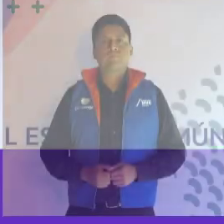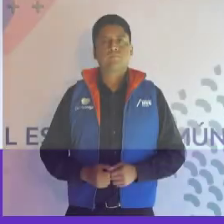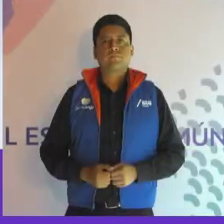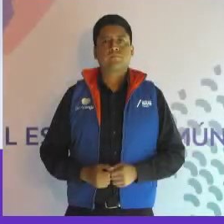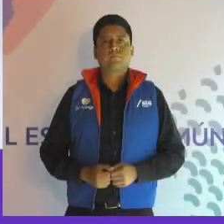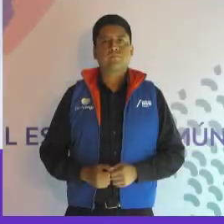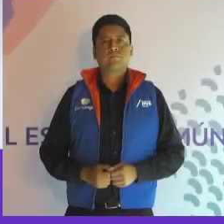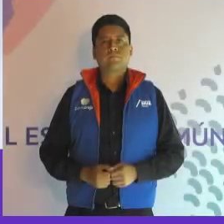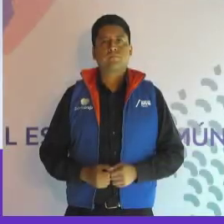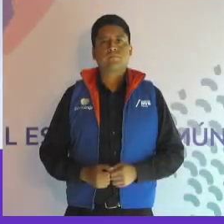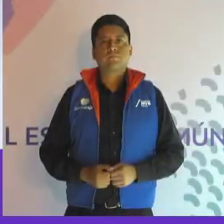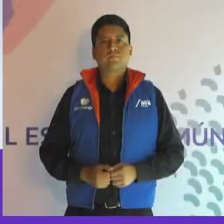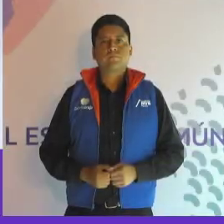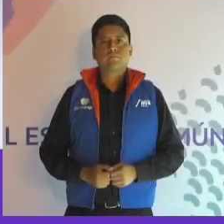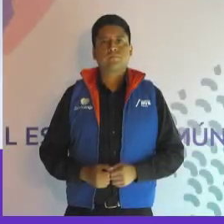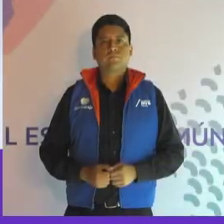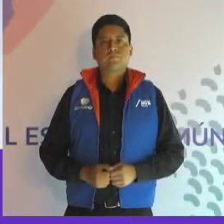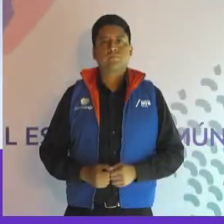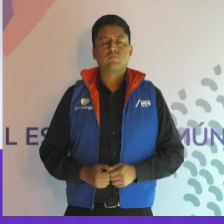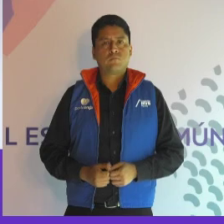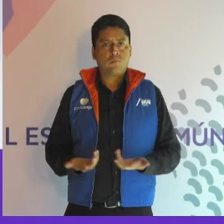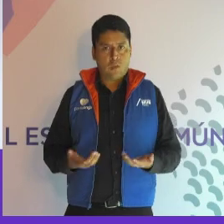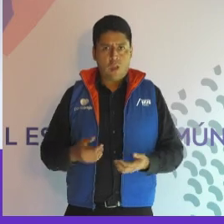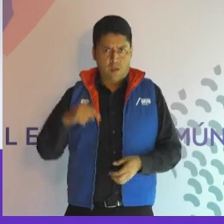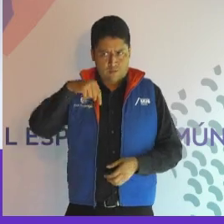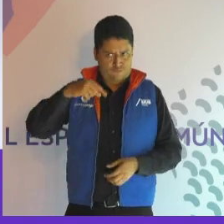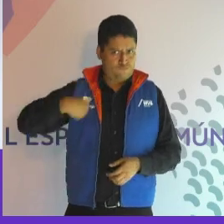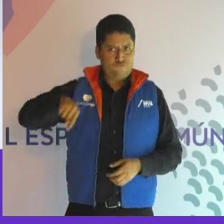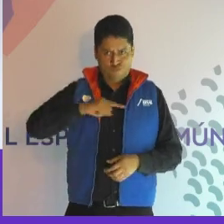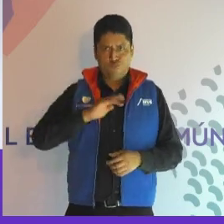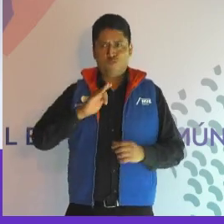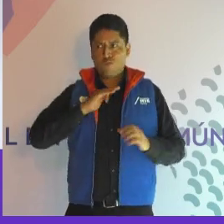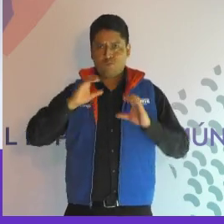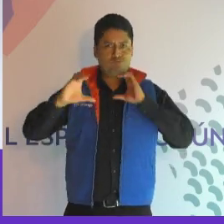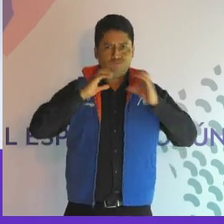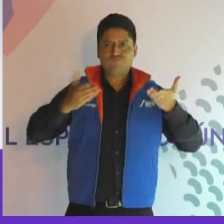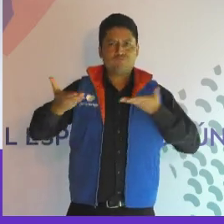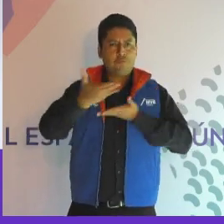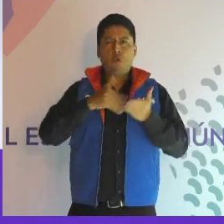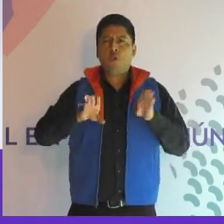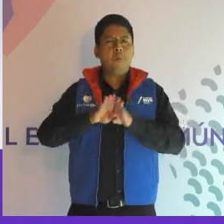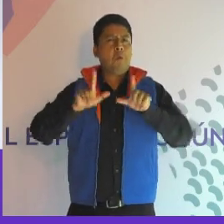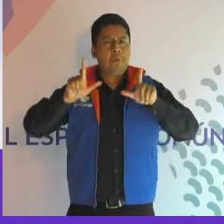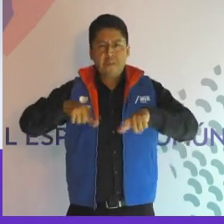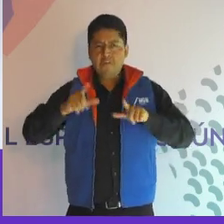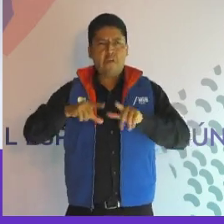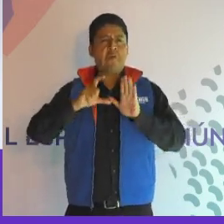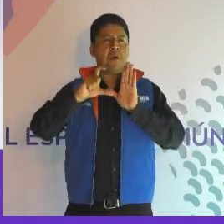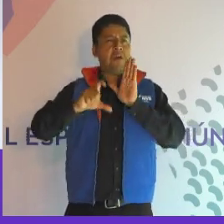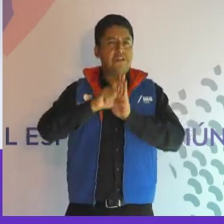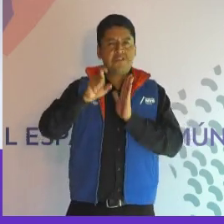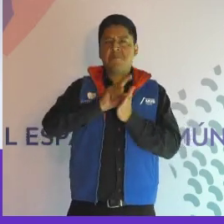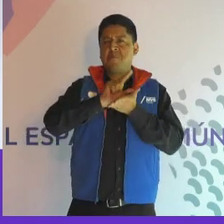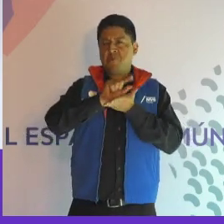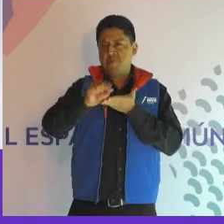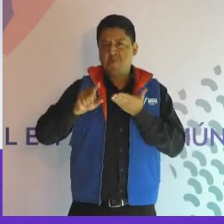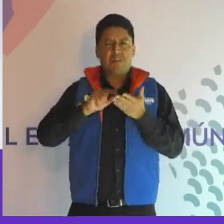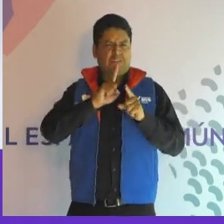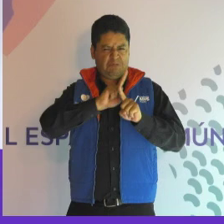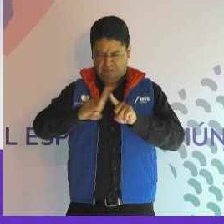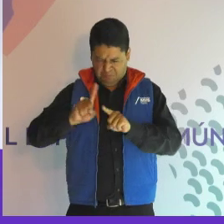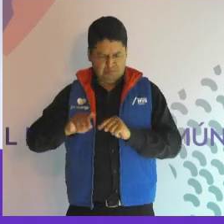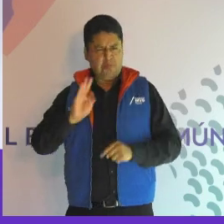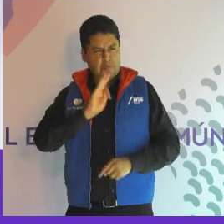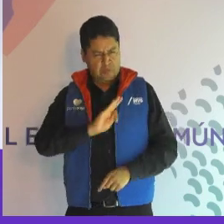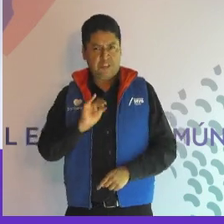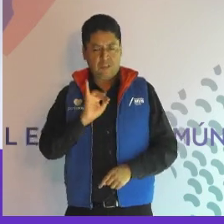tenemos oportunidad de muchos factores de interacción con la plataforma, con redes sociales. Y Pau, ¿tenemos algunos mensajes